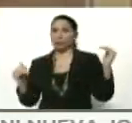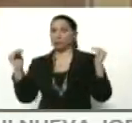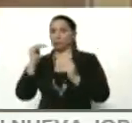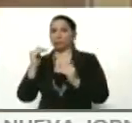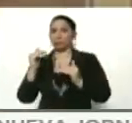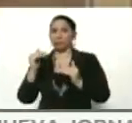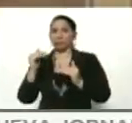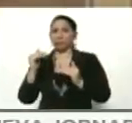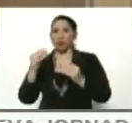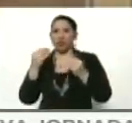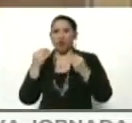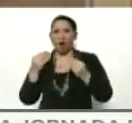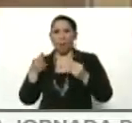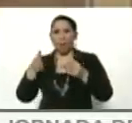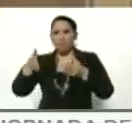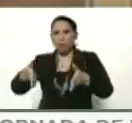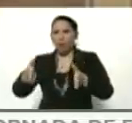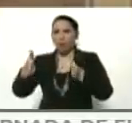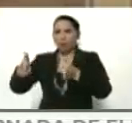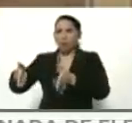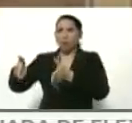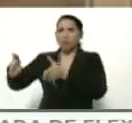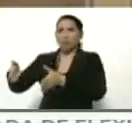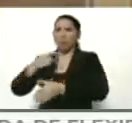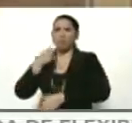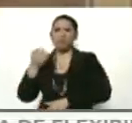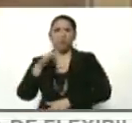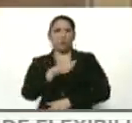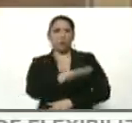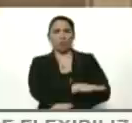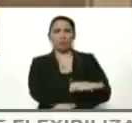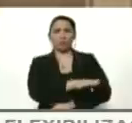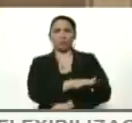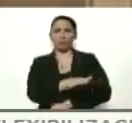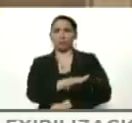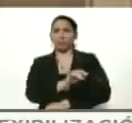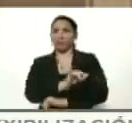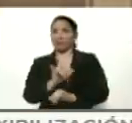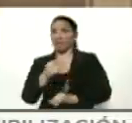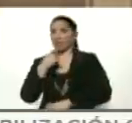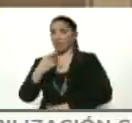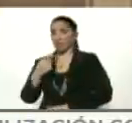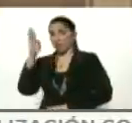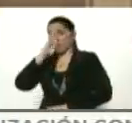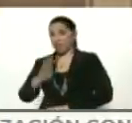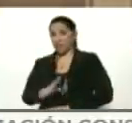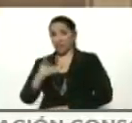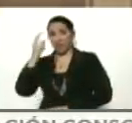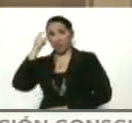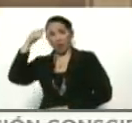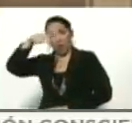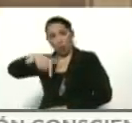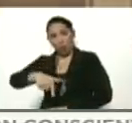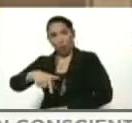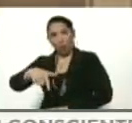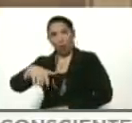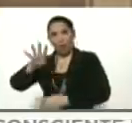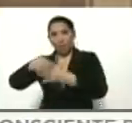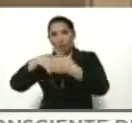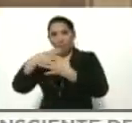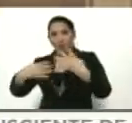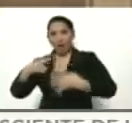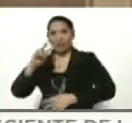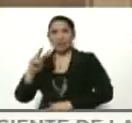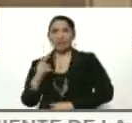comunes, de fallecidos, a un puesto que ya Brasil, el día de hoy, ocupa el